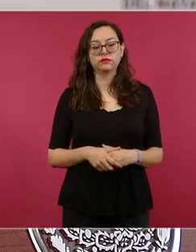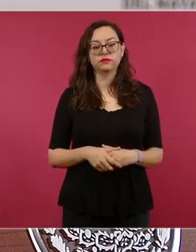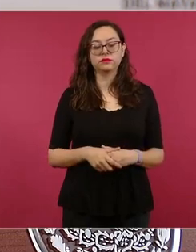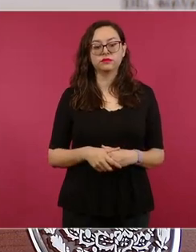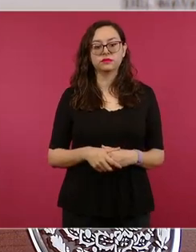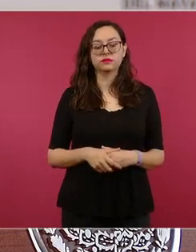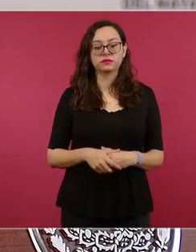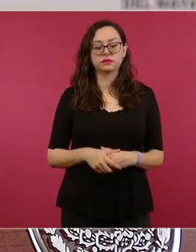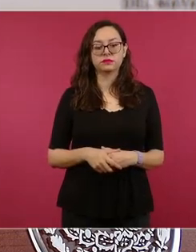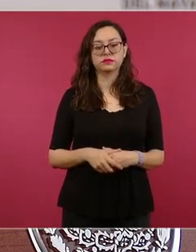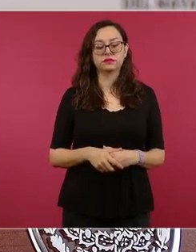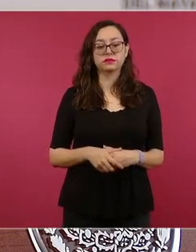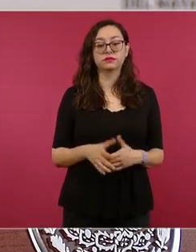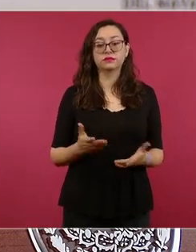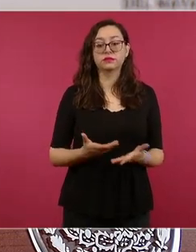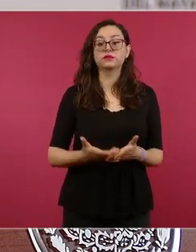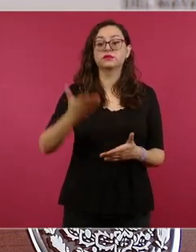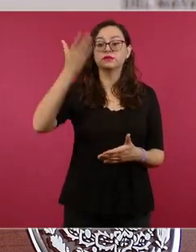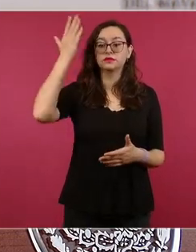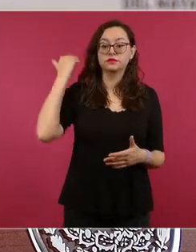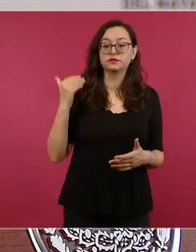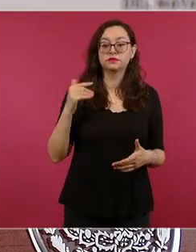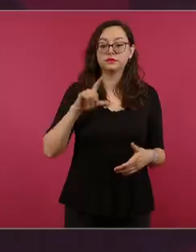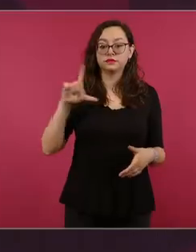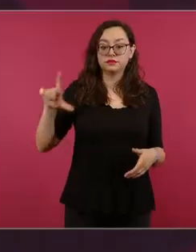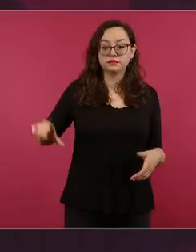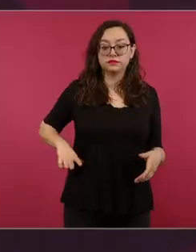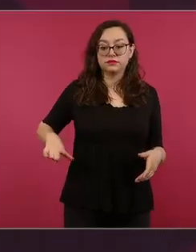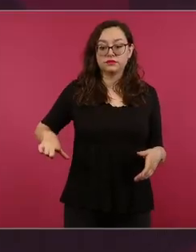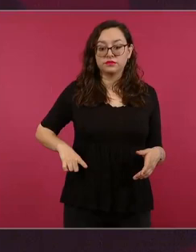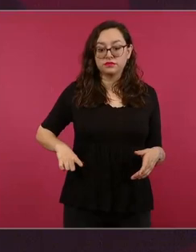Llegamos a padecer de un narcoestado.